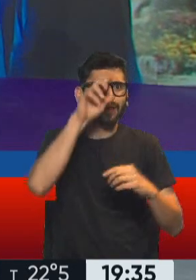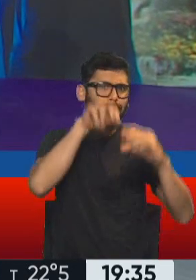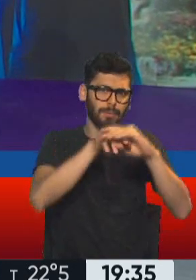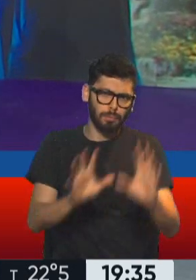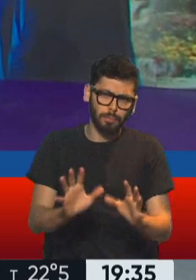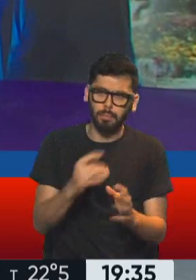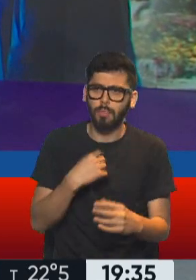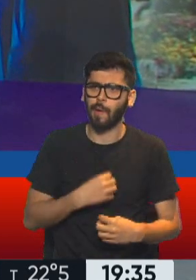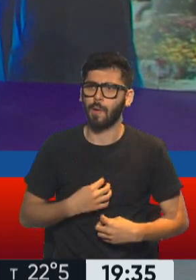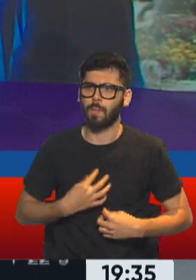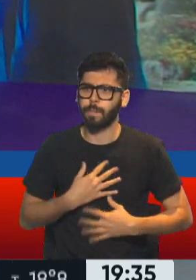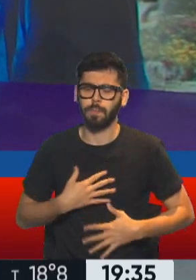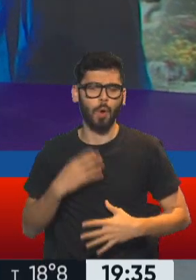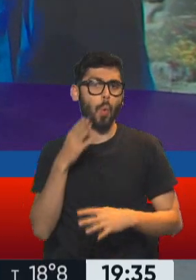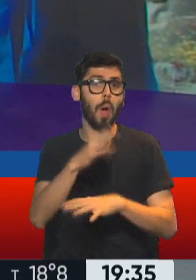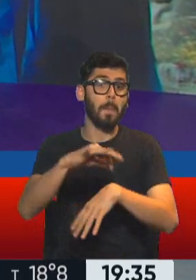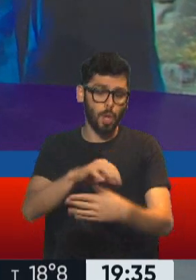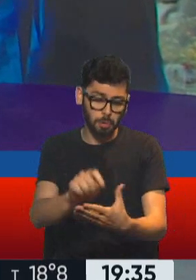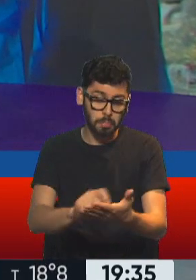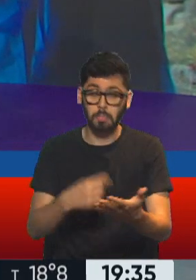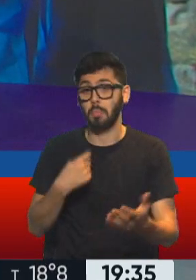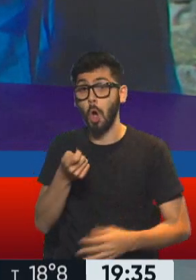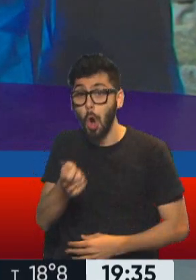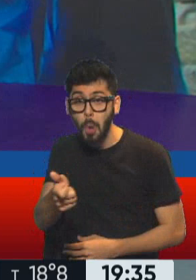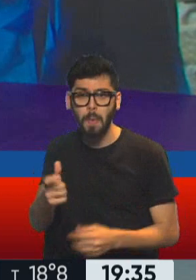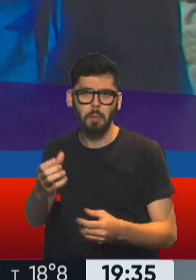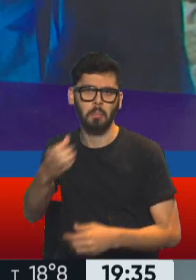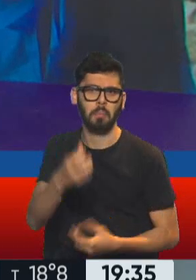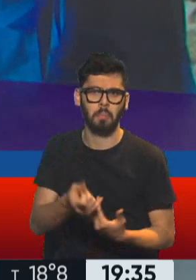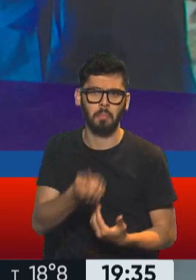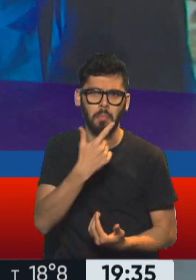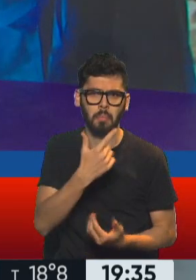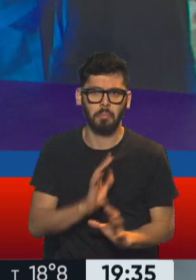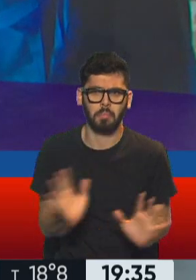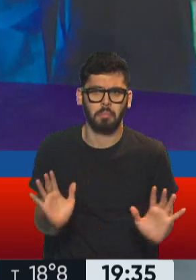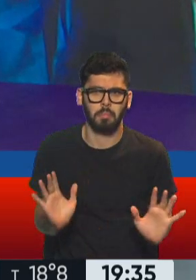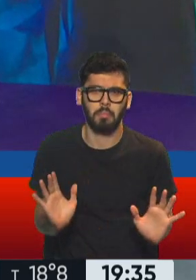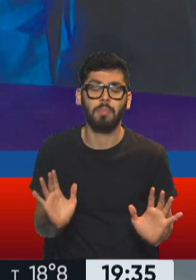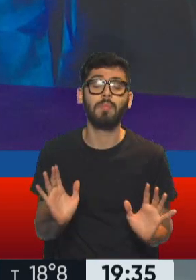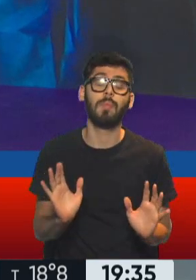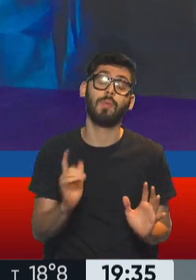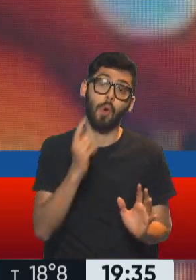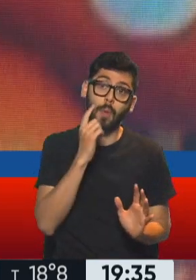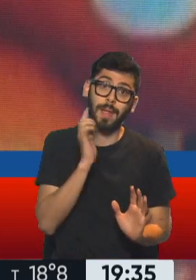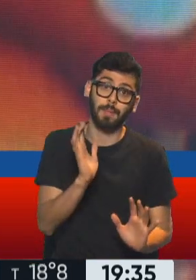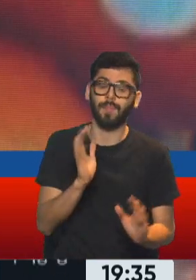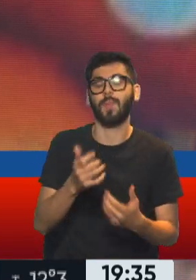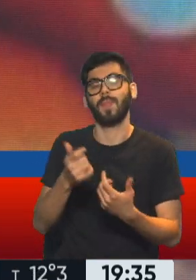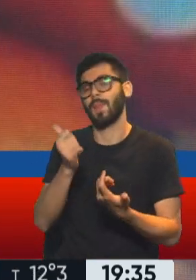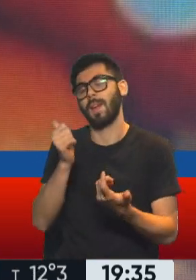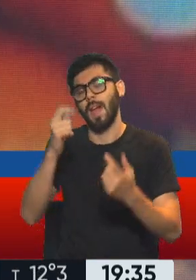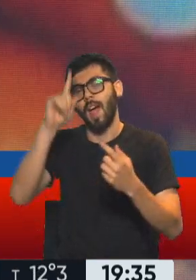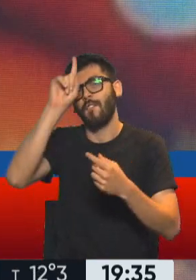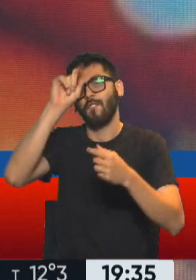síntomas, va, el médico se la receta, la compra, la empieza a tomar y asunto arreglado. O sea, esperen un poquito, todavía no la venden en la